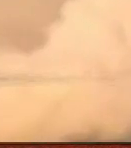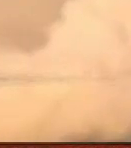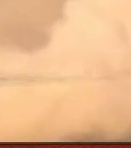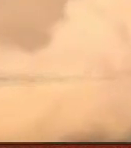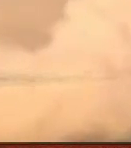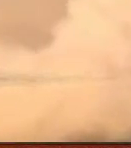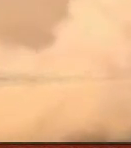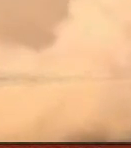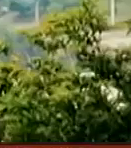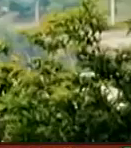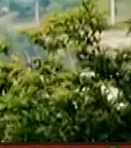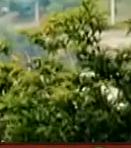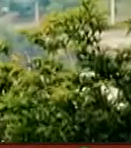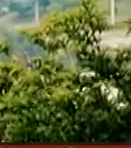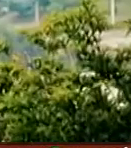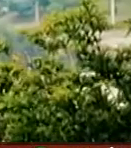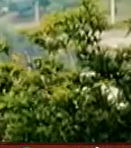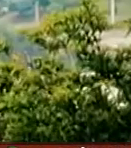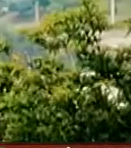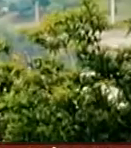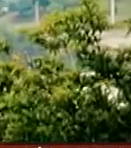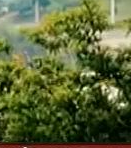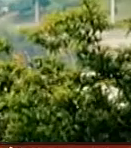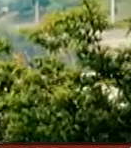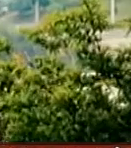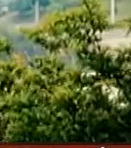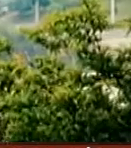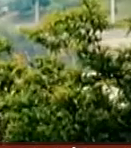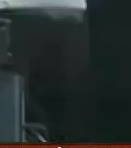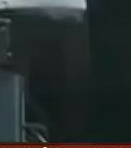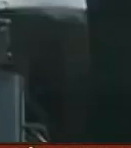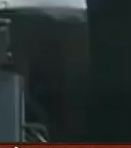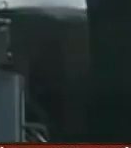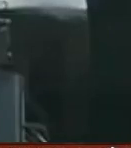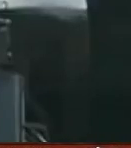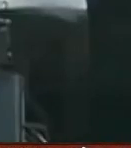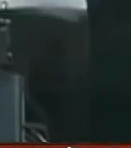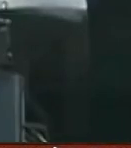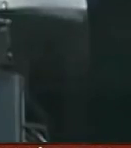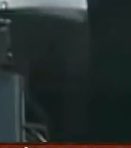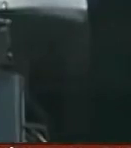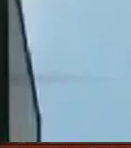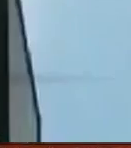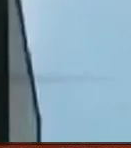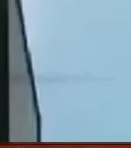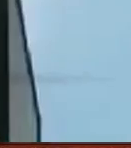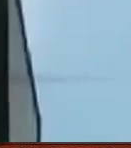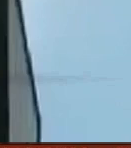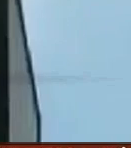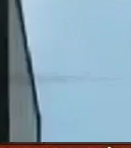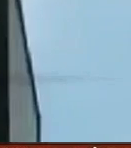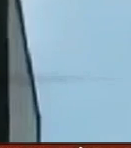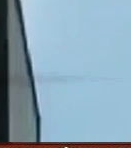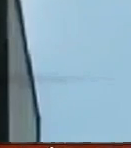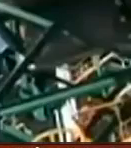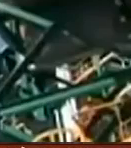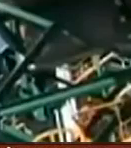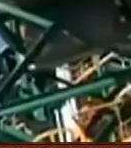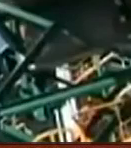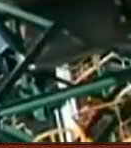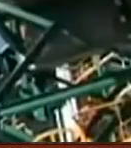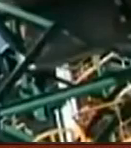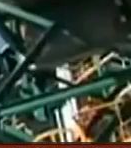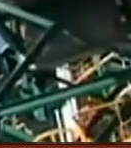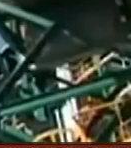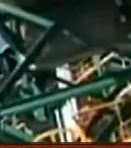nuestra visión en dónde están las afectaciones y detectar cuáles son las áreas de la industria y de transporte